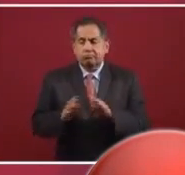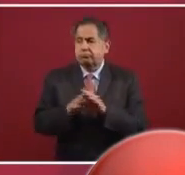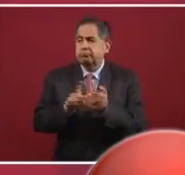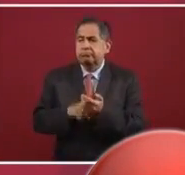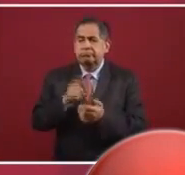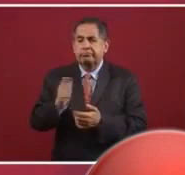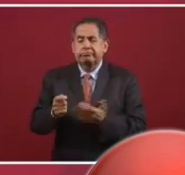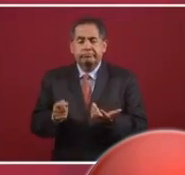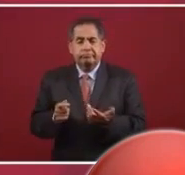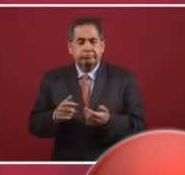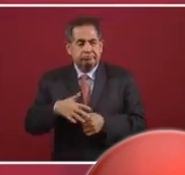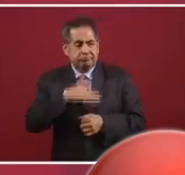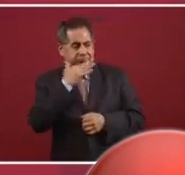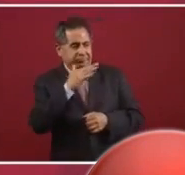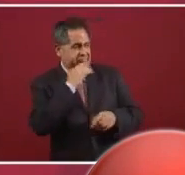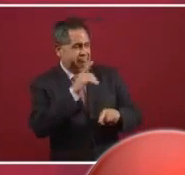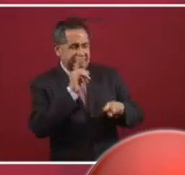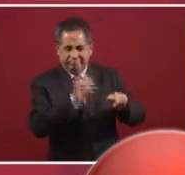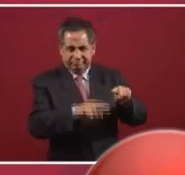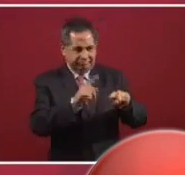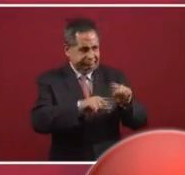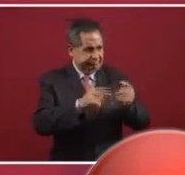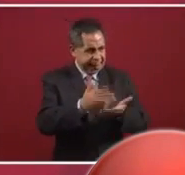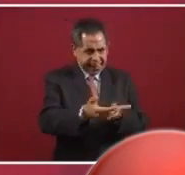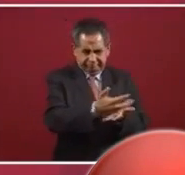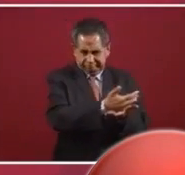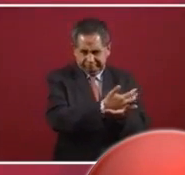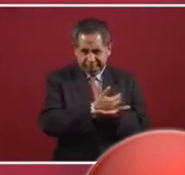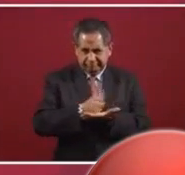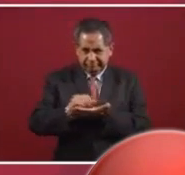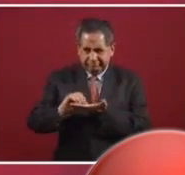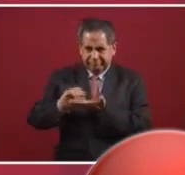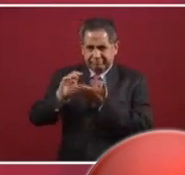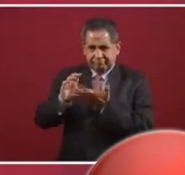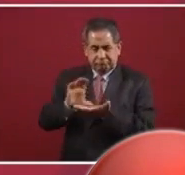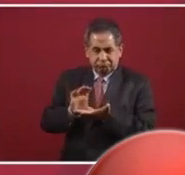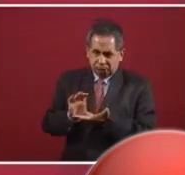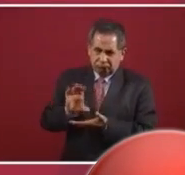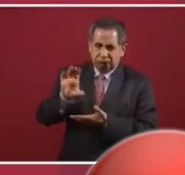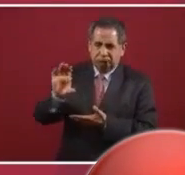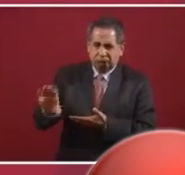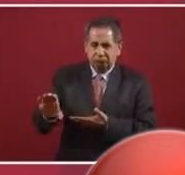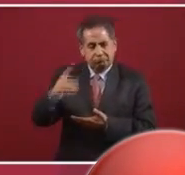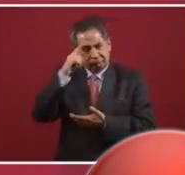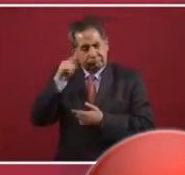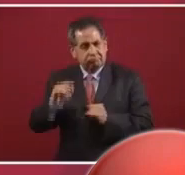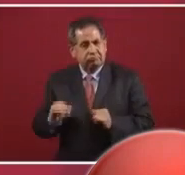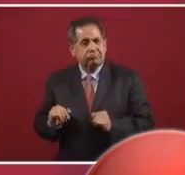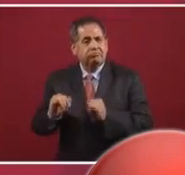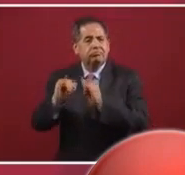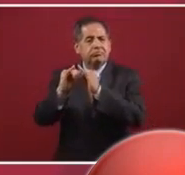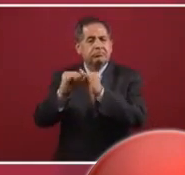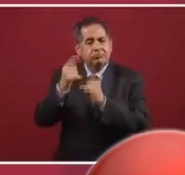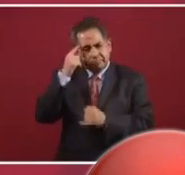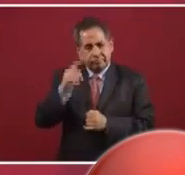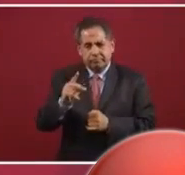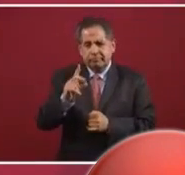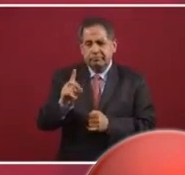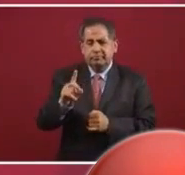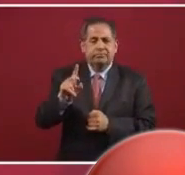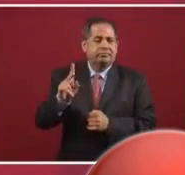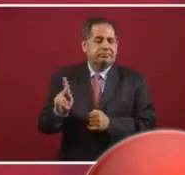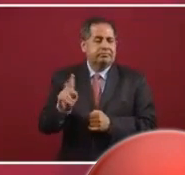de corrupción que se destine al instituto para devolverle al pueblo lo robado.